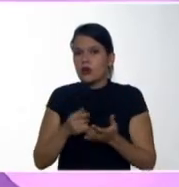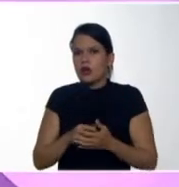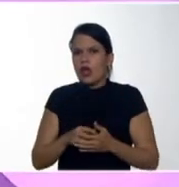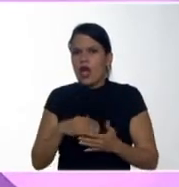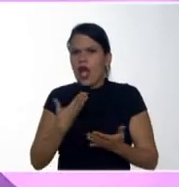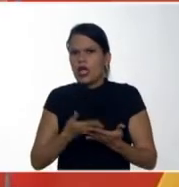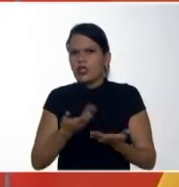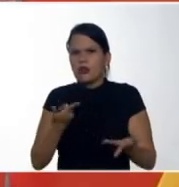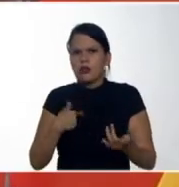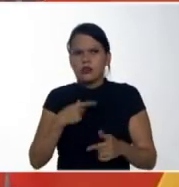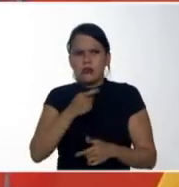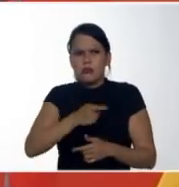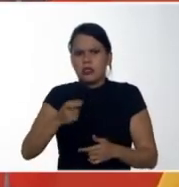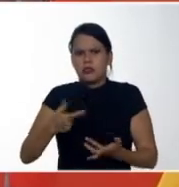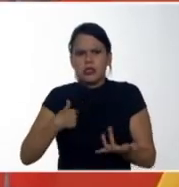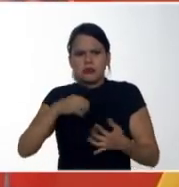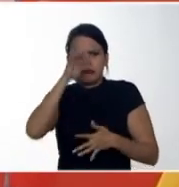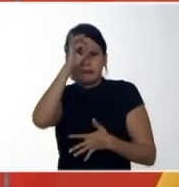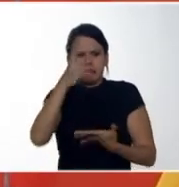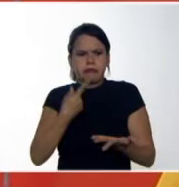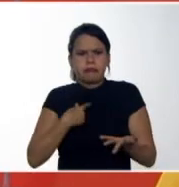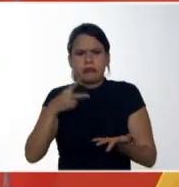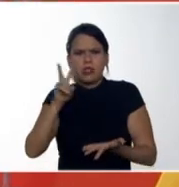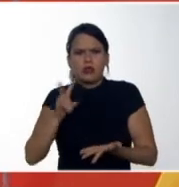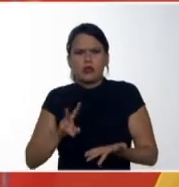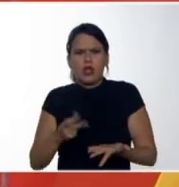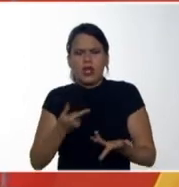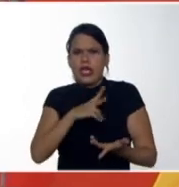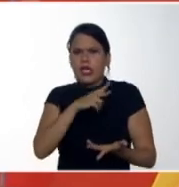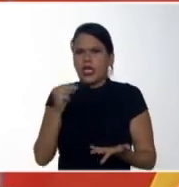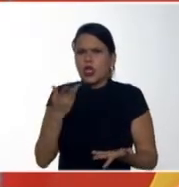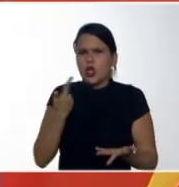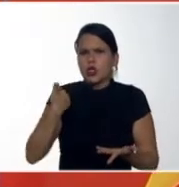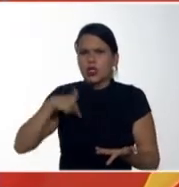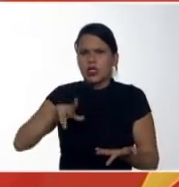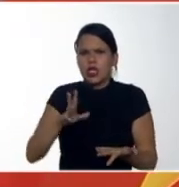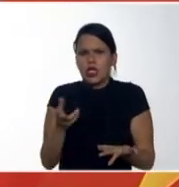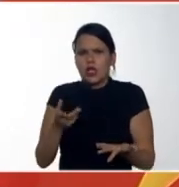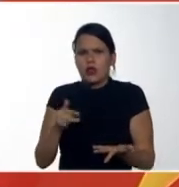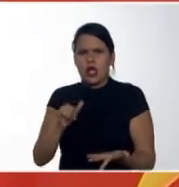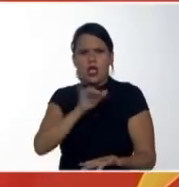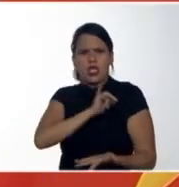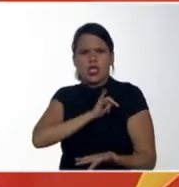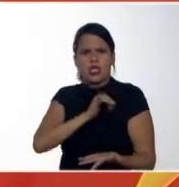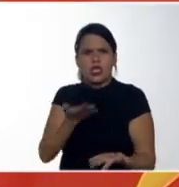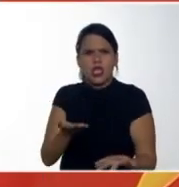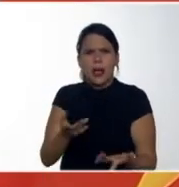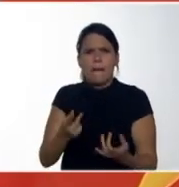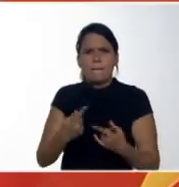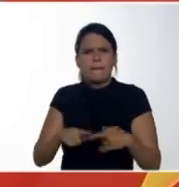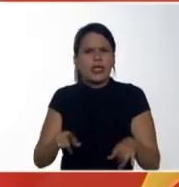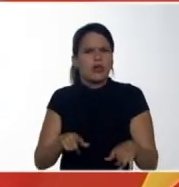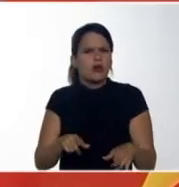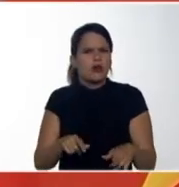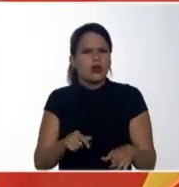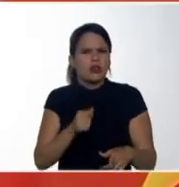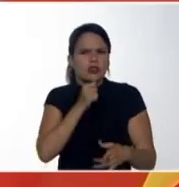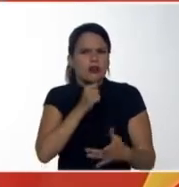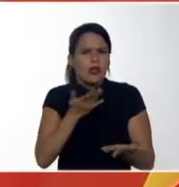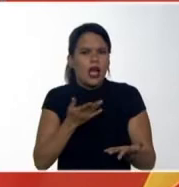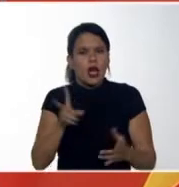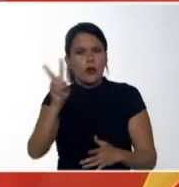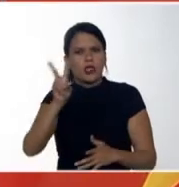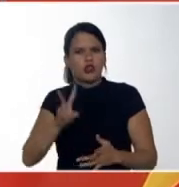ahora son personas anónimas, venezolanos, que no tienen una identidad, pero ¿a quién se le debe? A esos